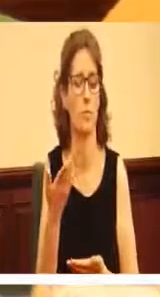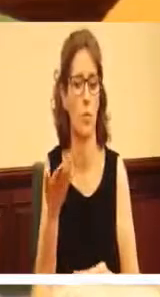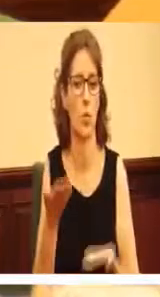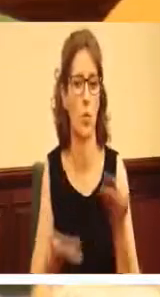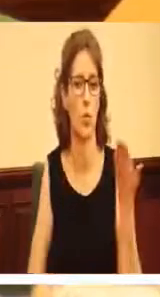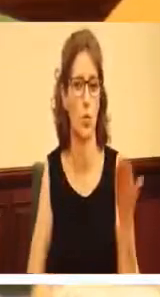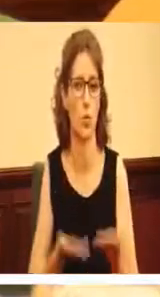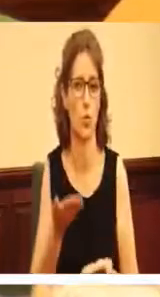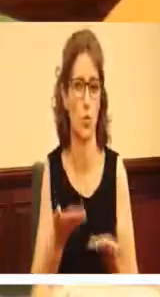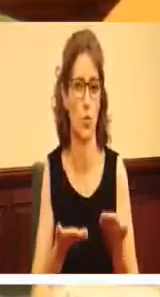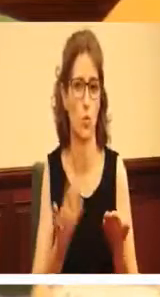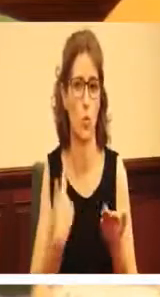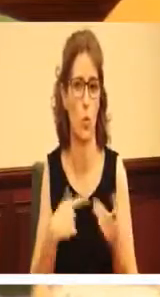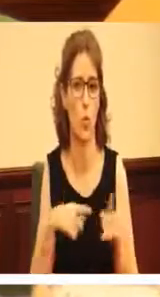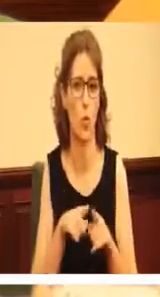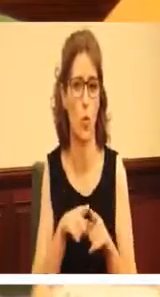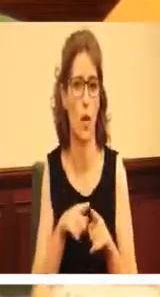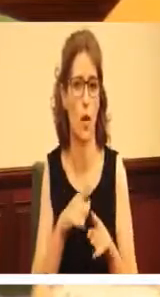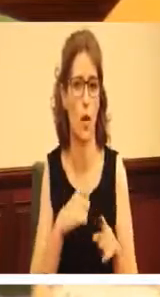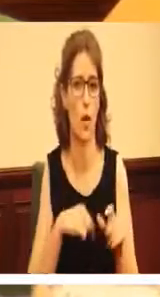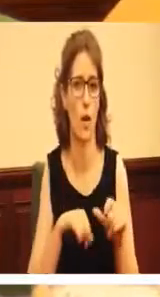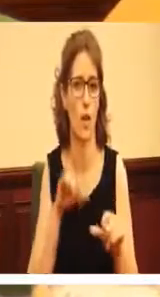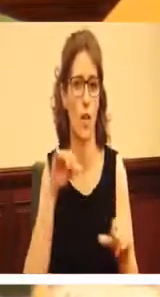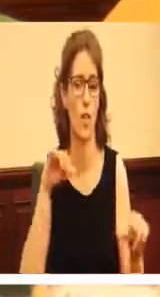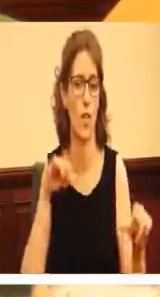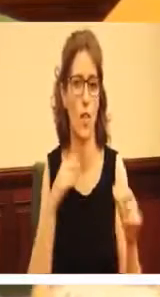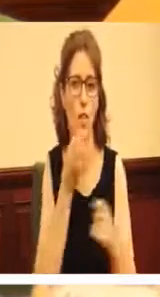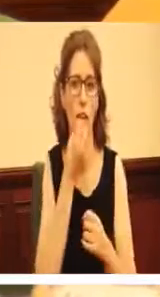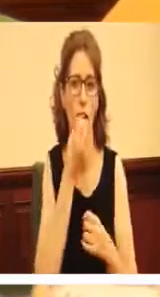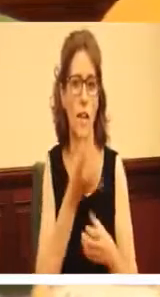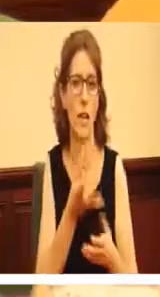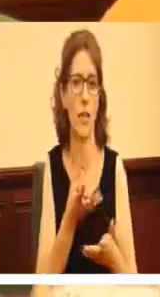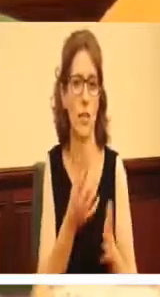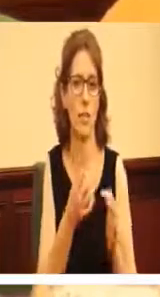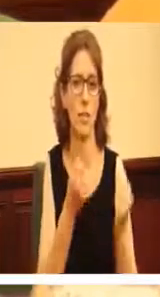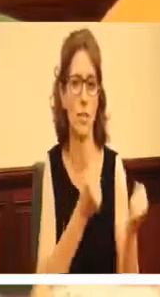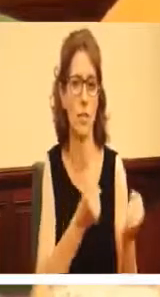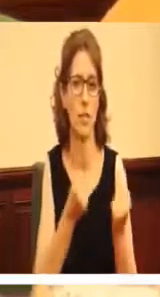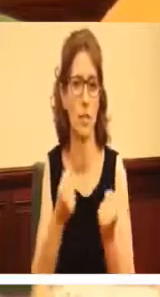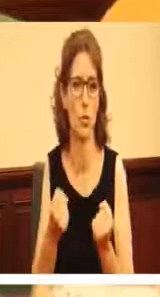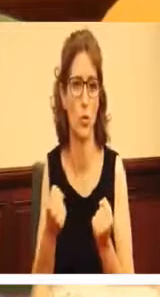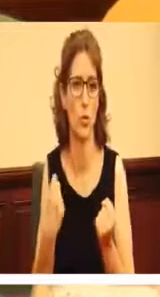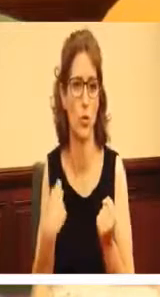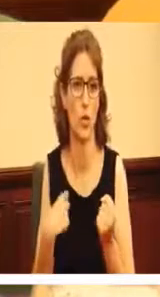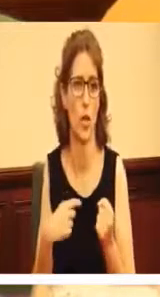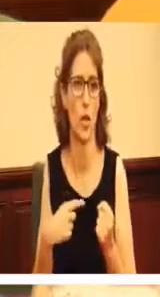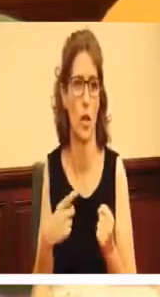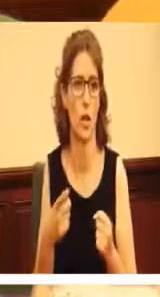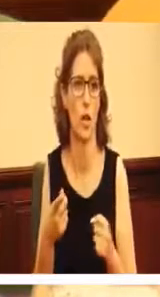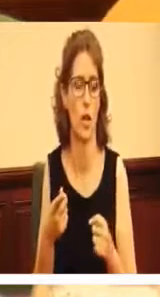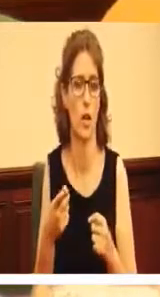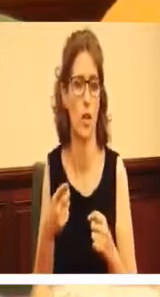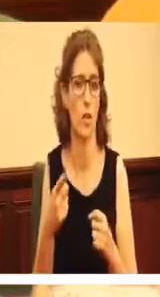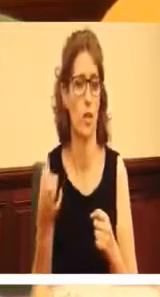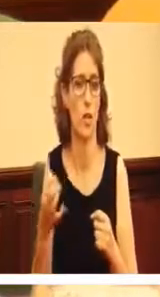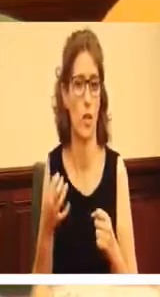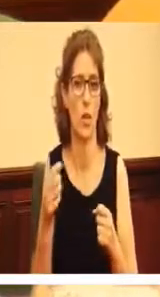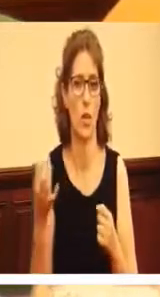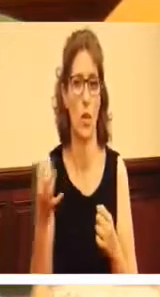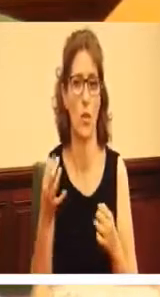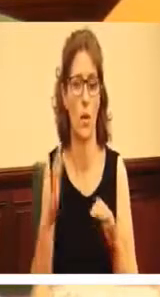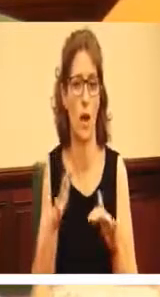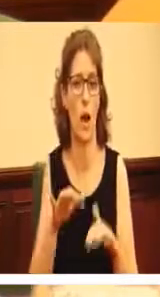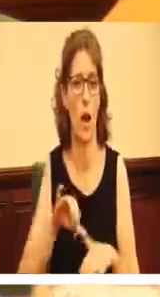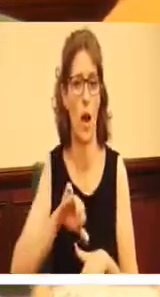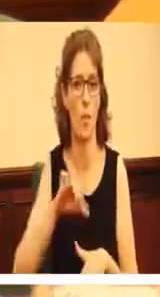no le pusieron ni un pero a la declaración institucional que hoy tendríamos que estar aprobando en este